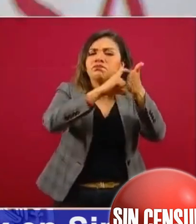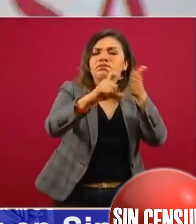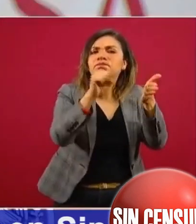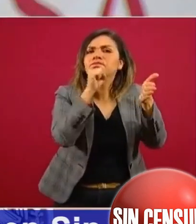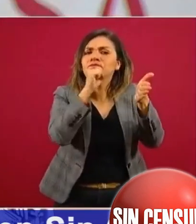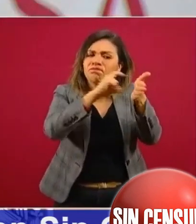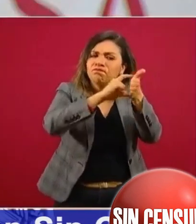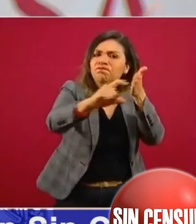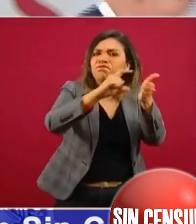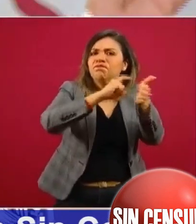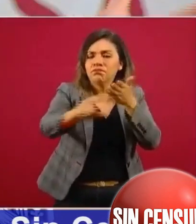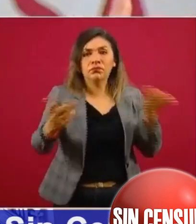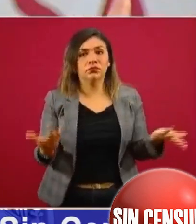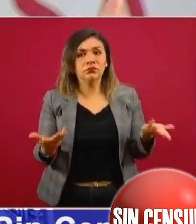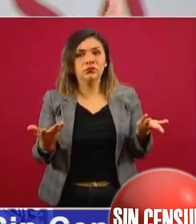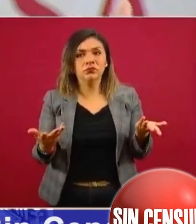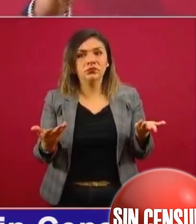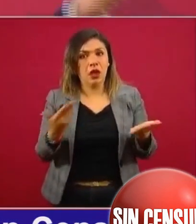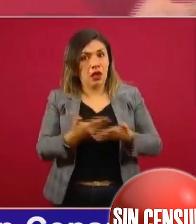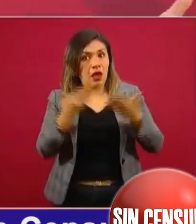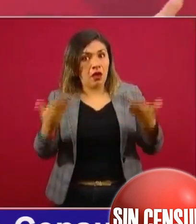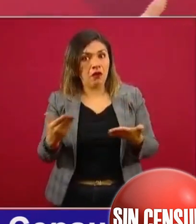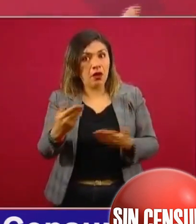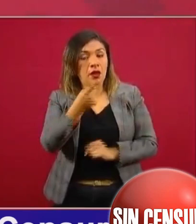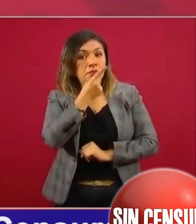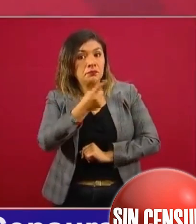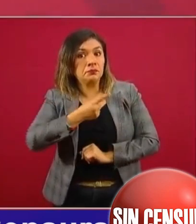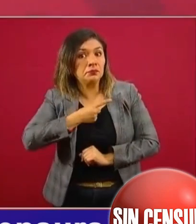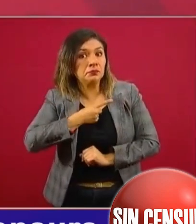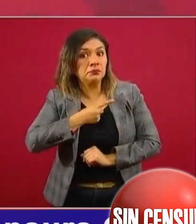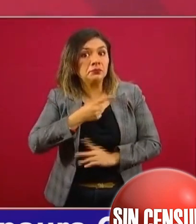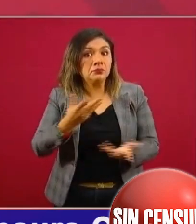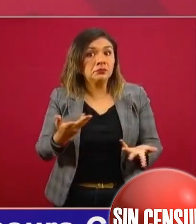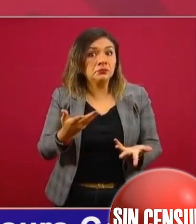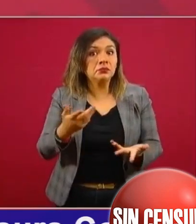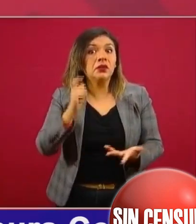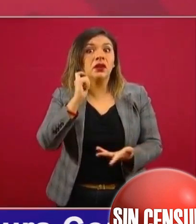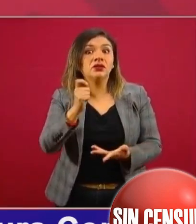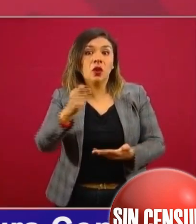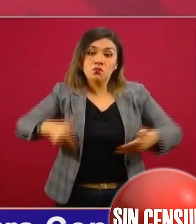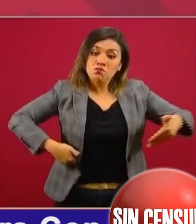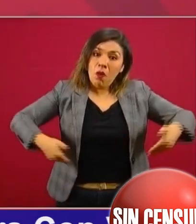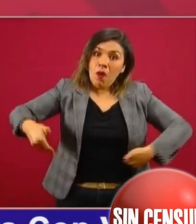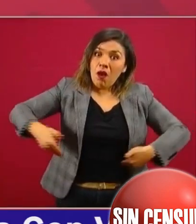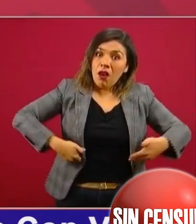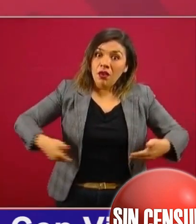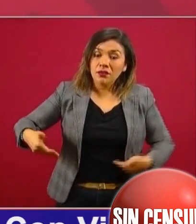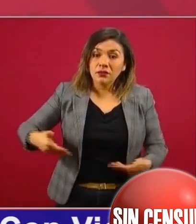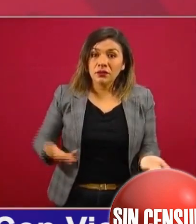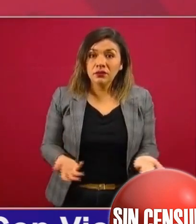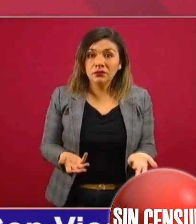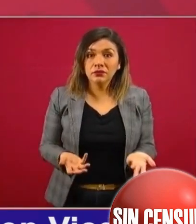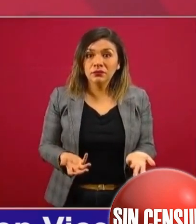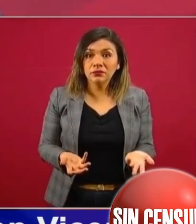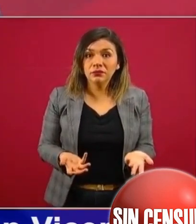productos, ni modo que ahora me vayan a salir de que están molestos